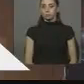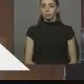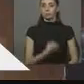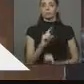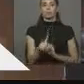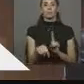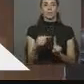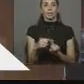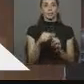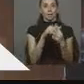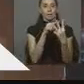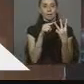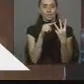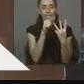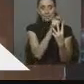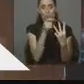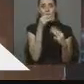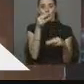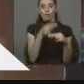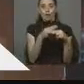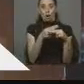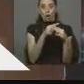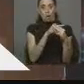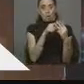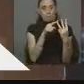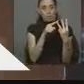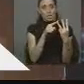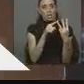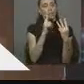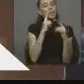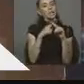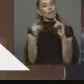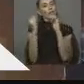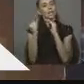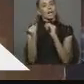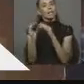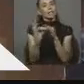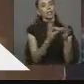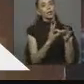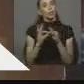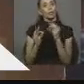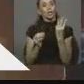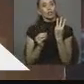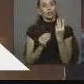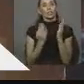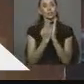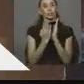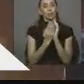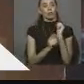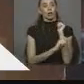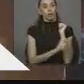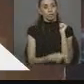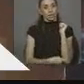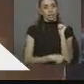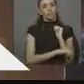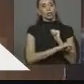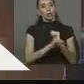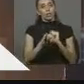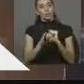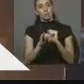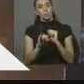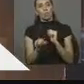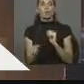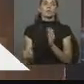Además, a estas 3 personas los une otra característica, no solo que estudiaron Derecho y después